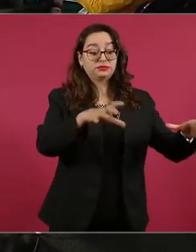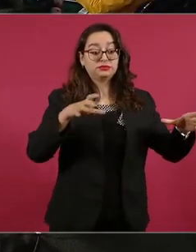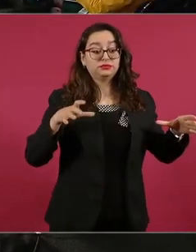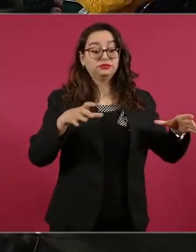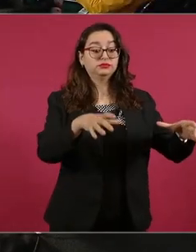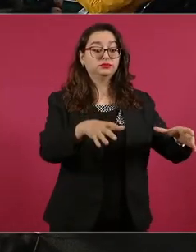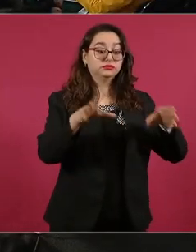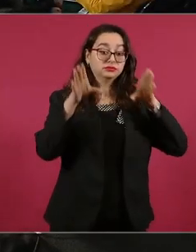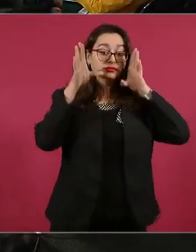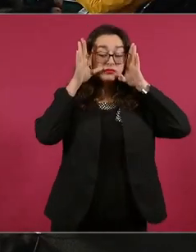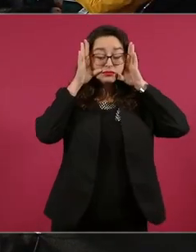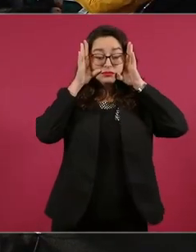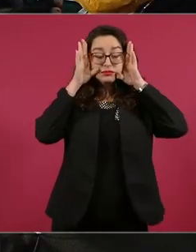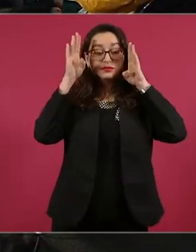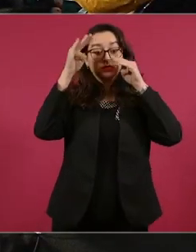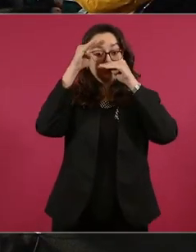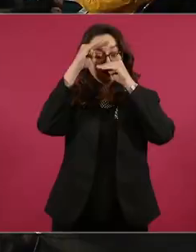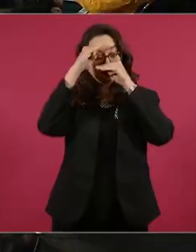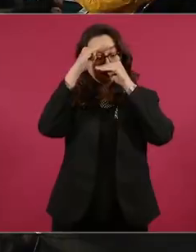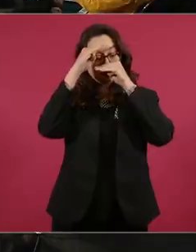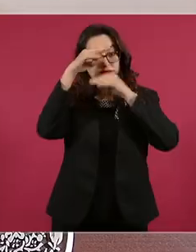de México